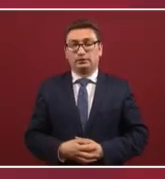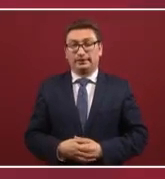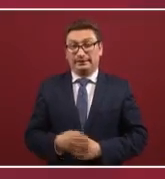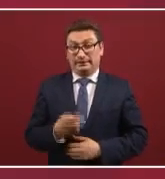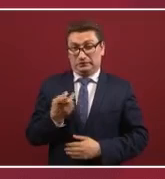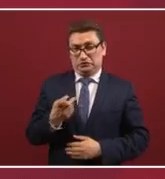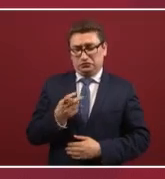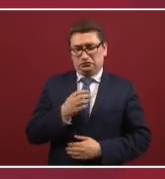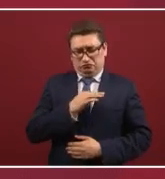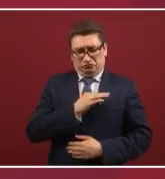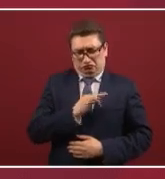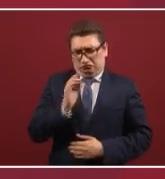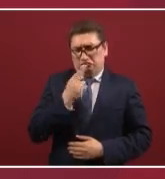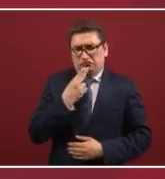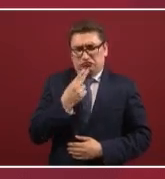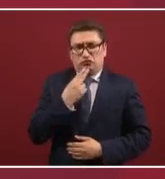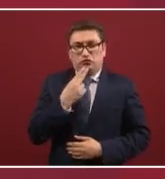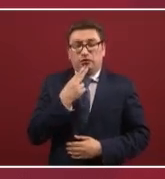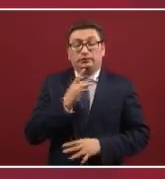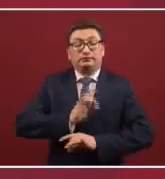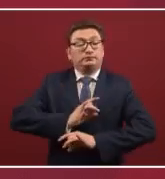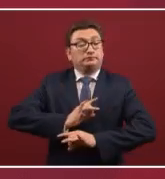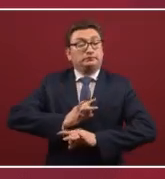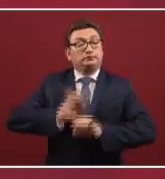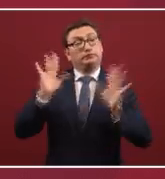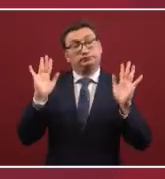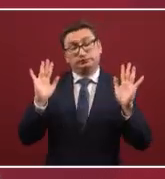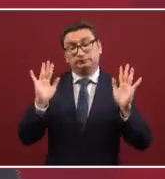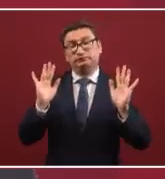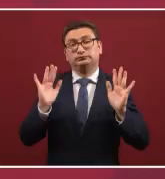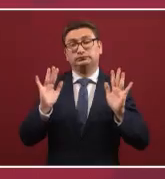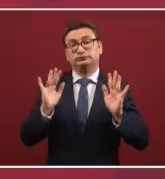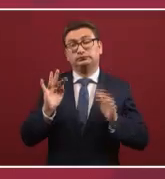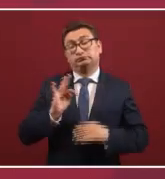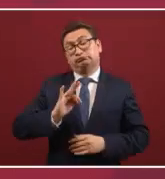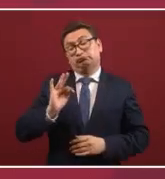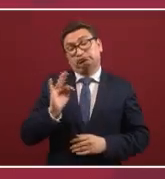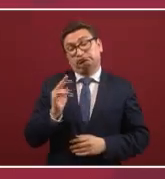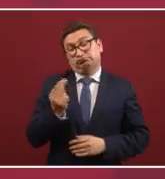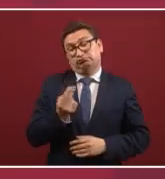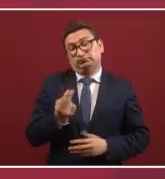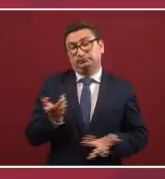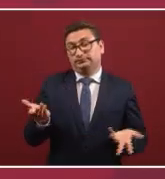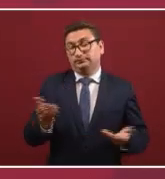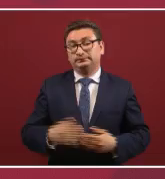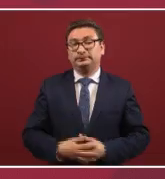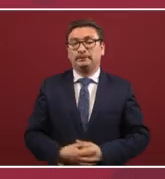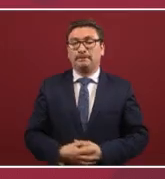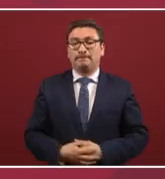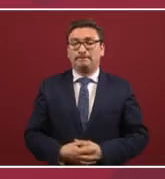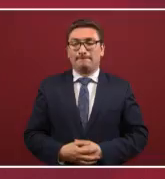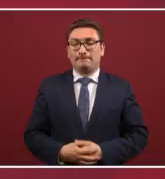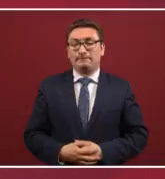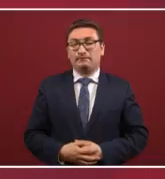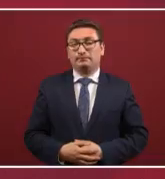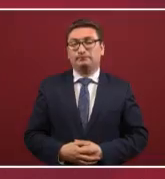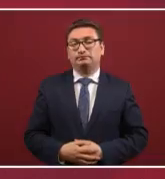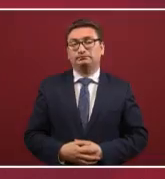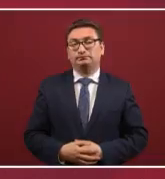disponible por si las moscas, por si se